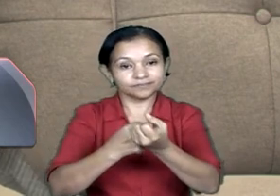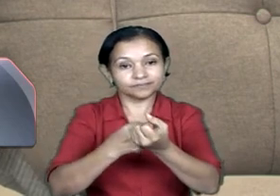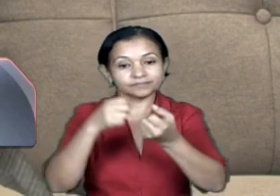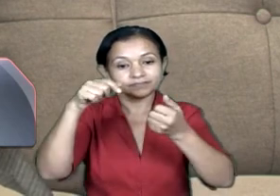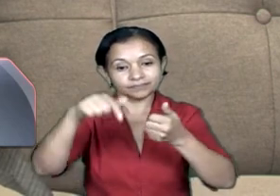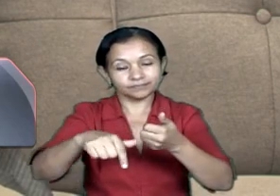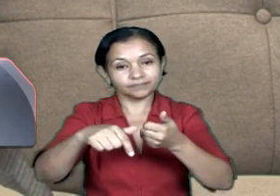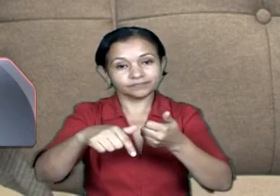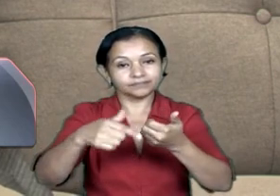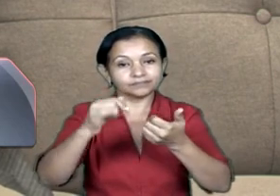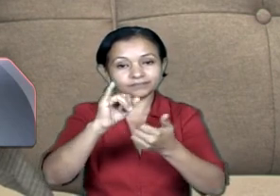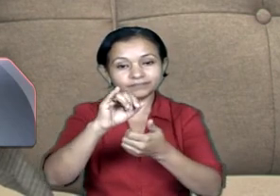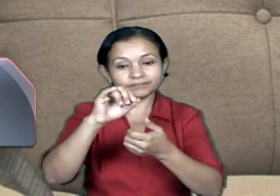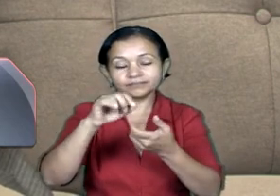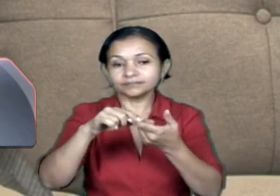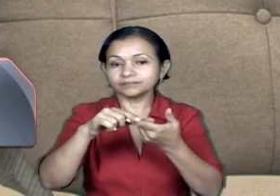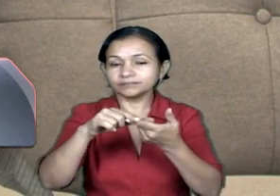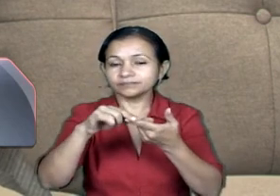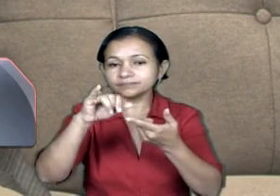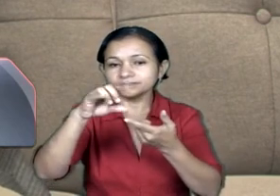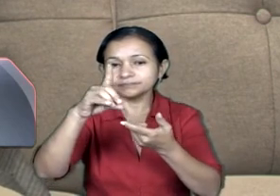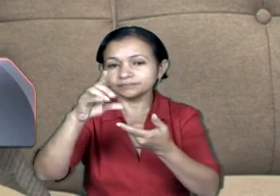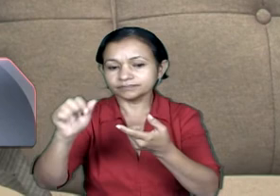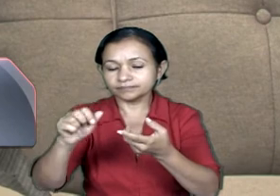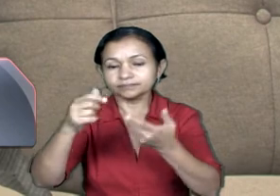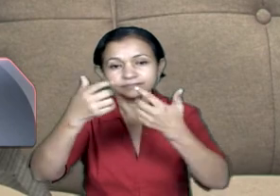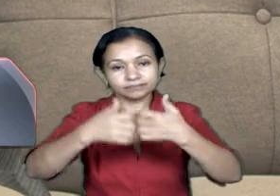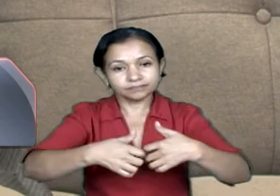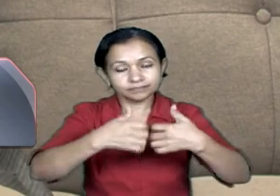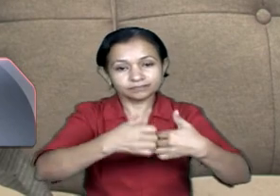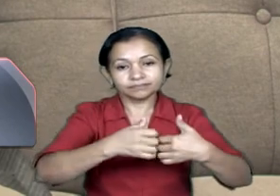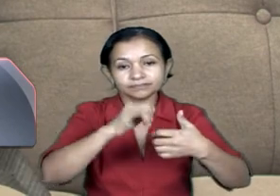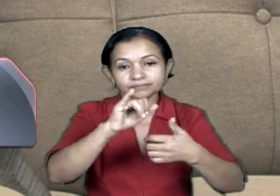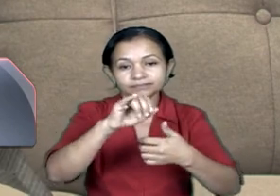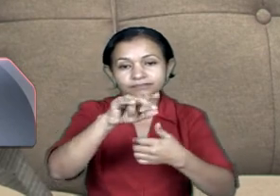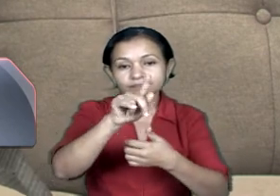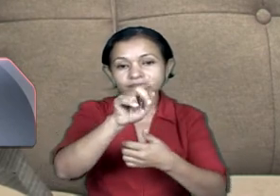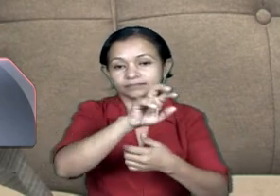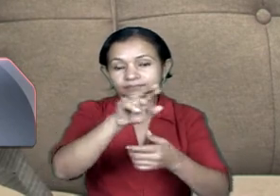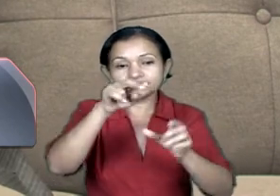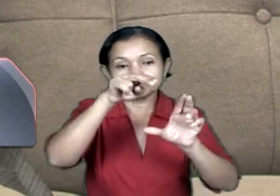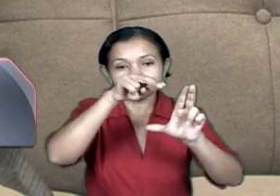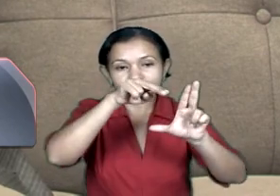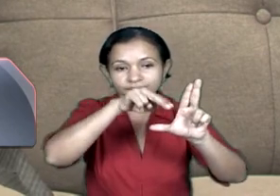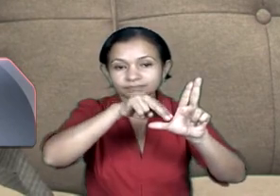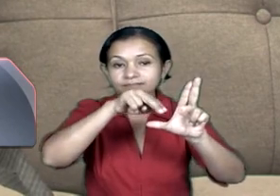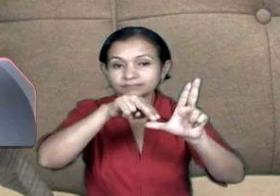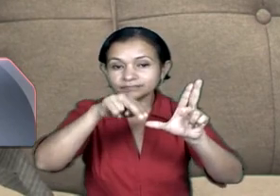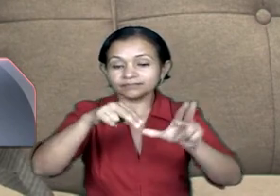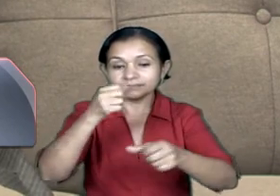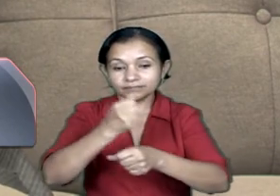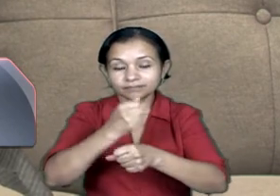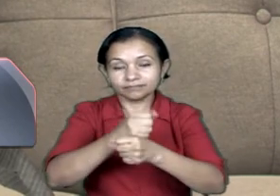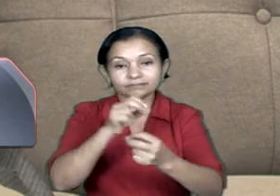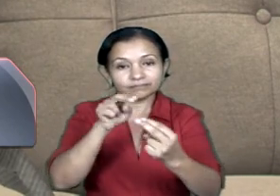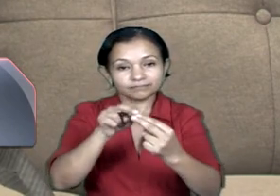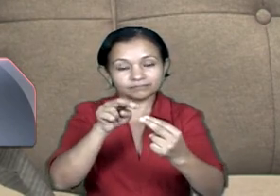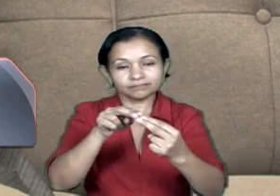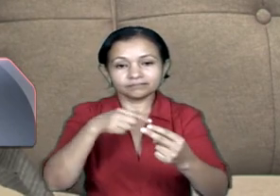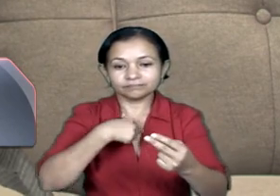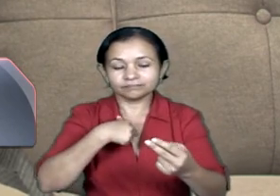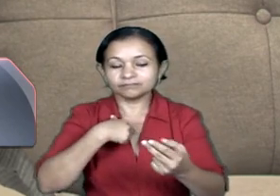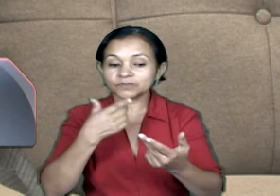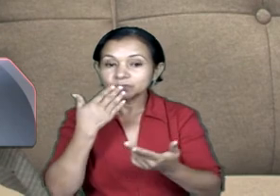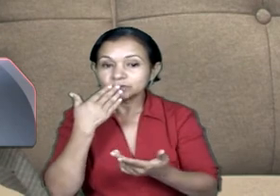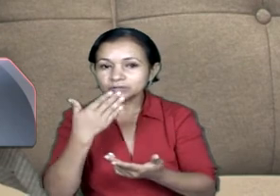MEFCA, INDA, ahora con INPESCA, con INETER, SINAPRE, ¿no? Eso, soy muy